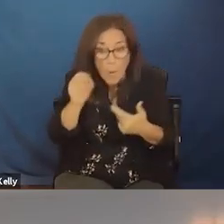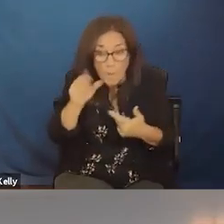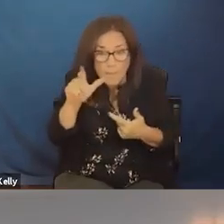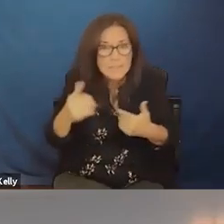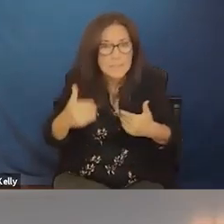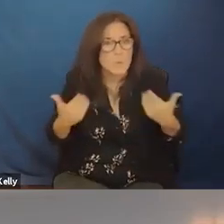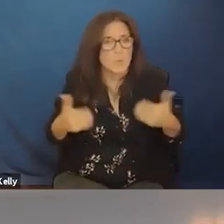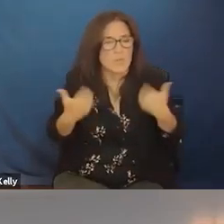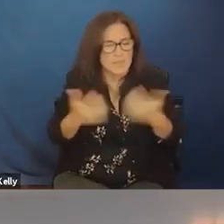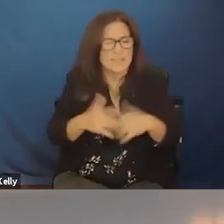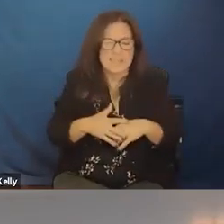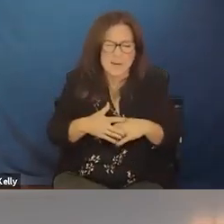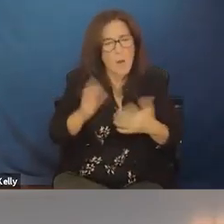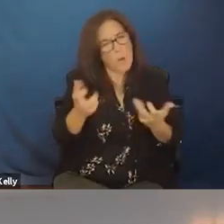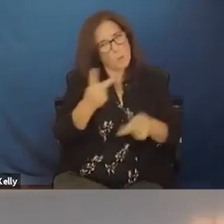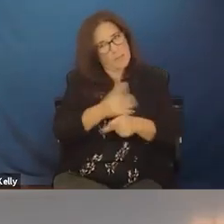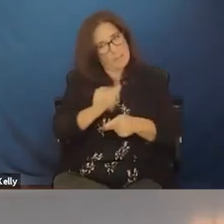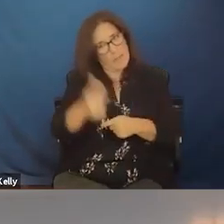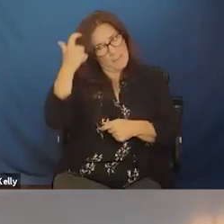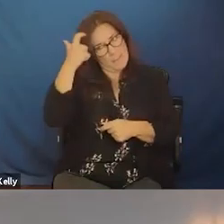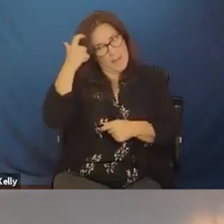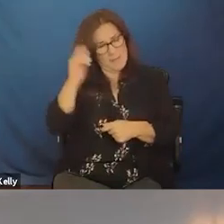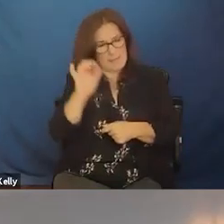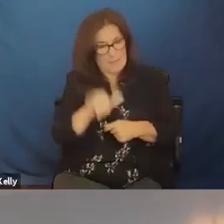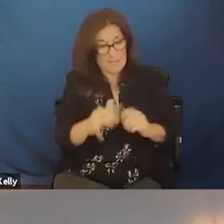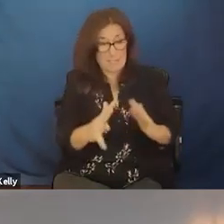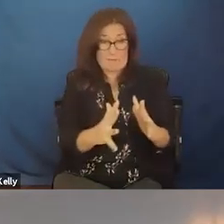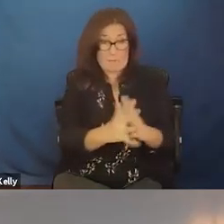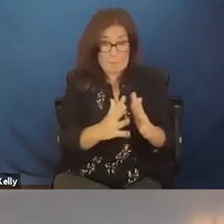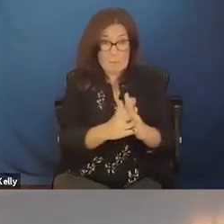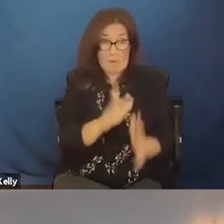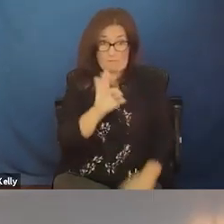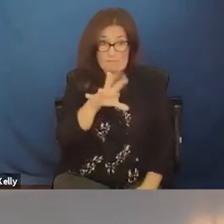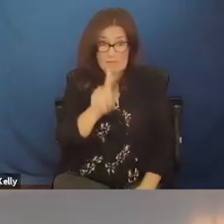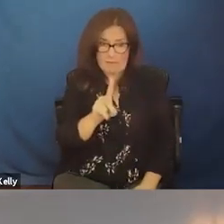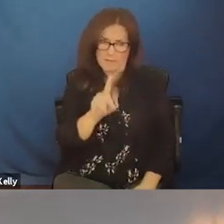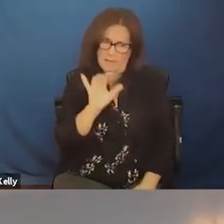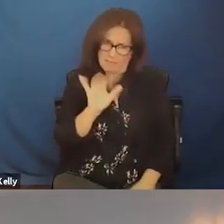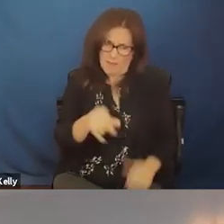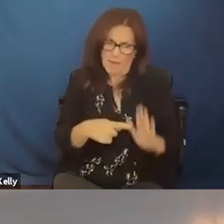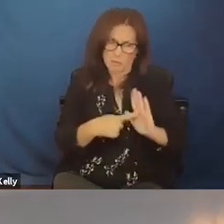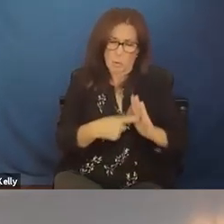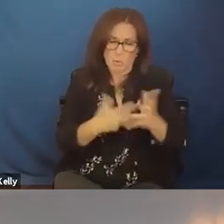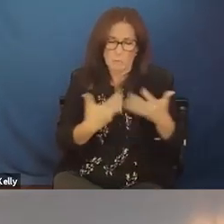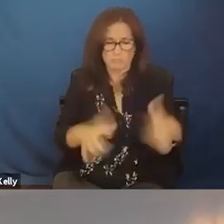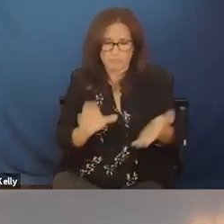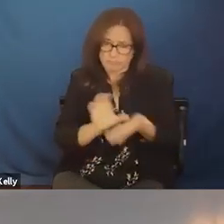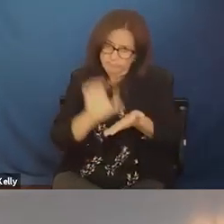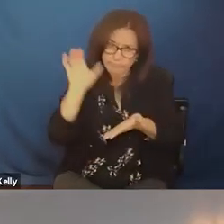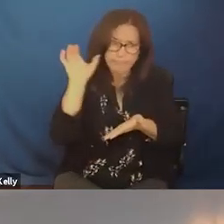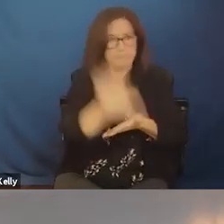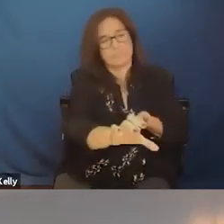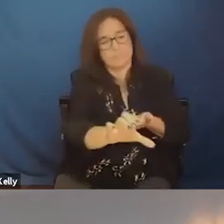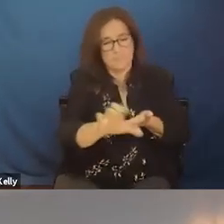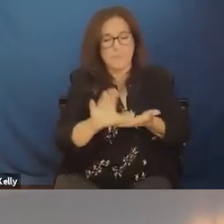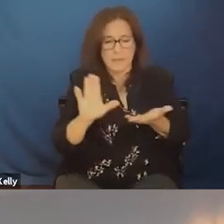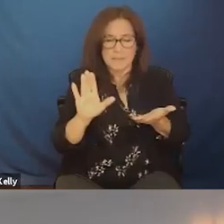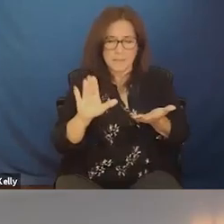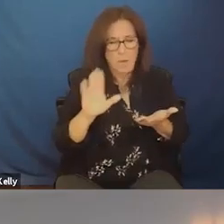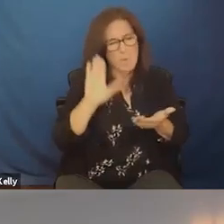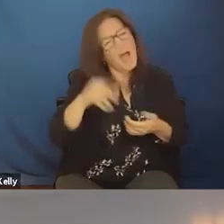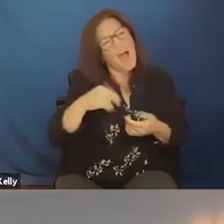aquí varias como un símbolo de de ese gasto enorme que se ha hecho yo sé que este ha trabajado bien duro en